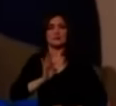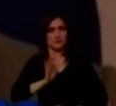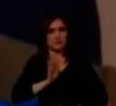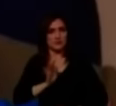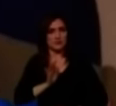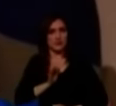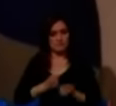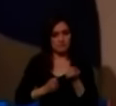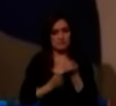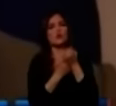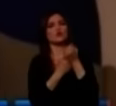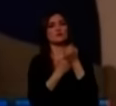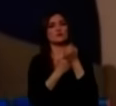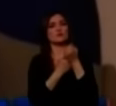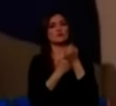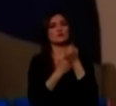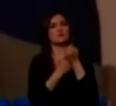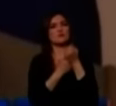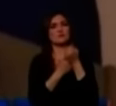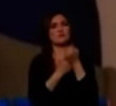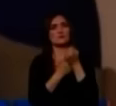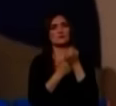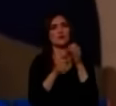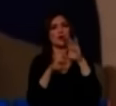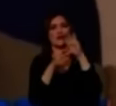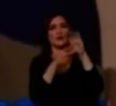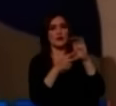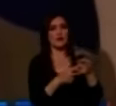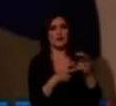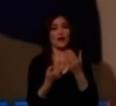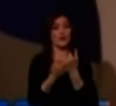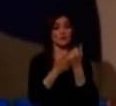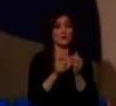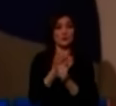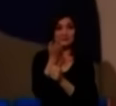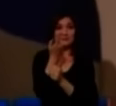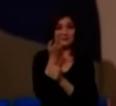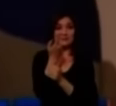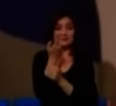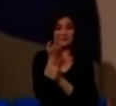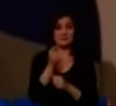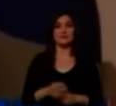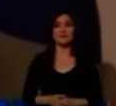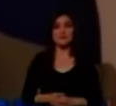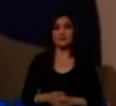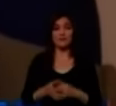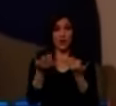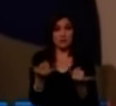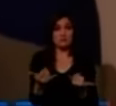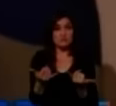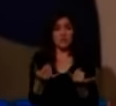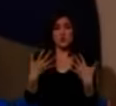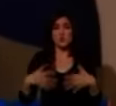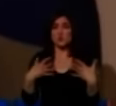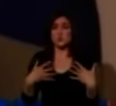a apoyarla con créditos, con recursos, primero, para que no sea lo que es ahora una